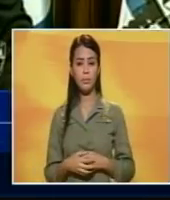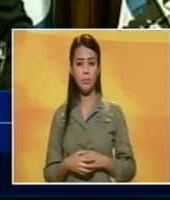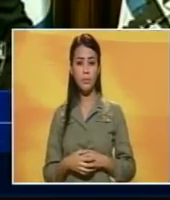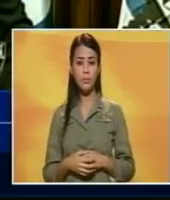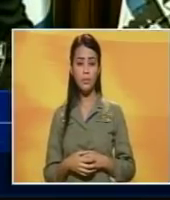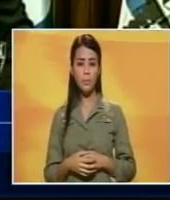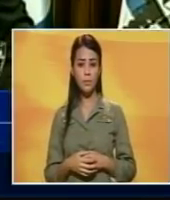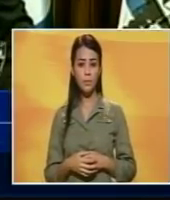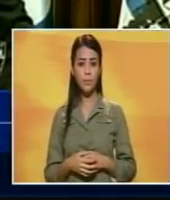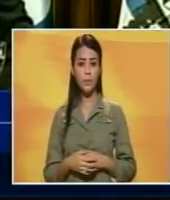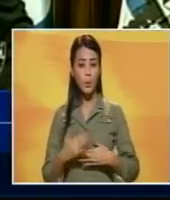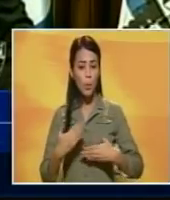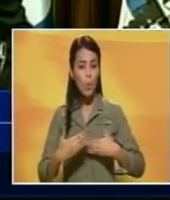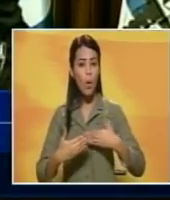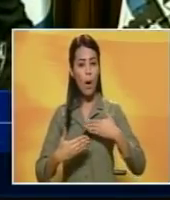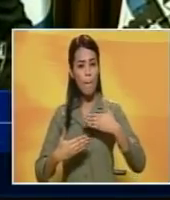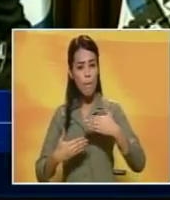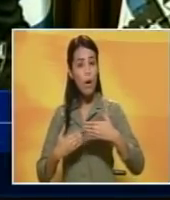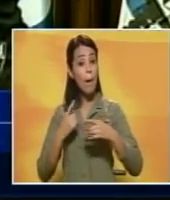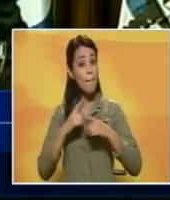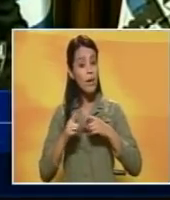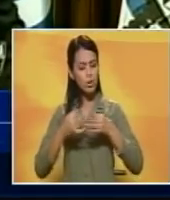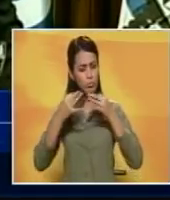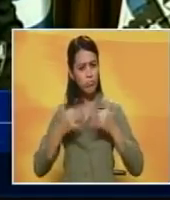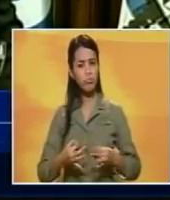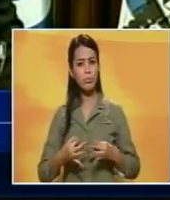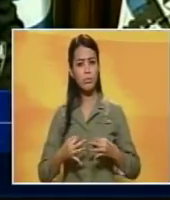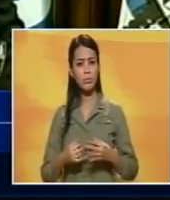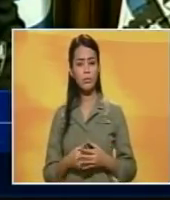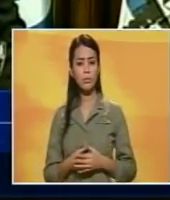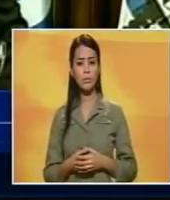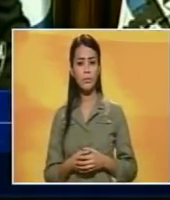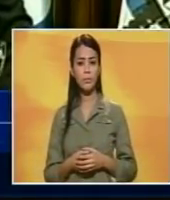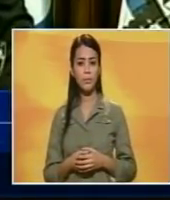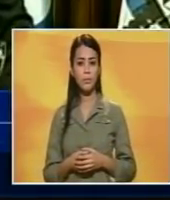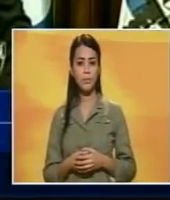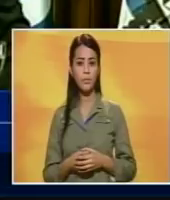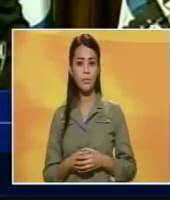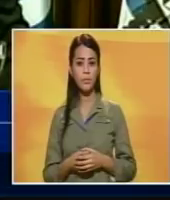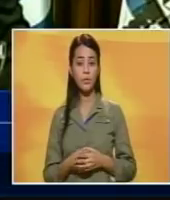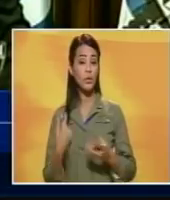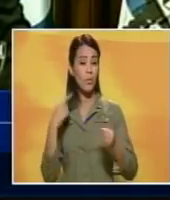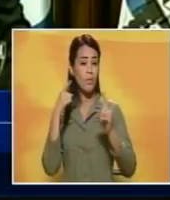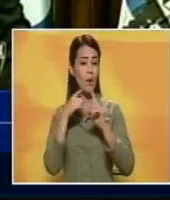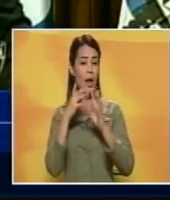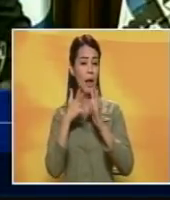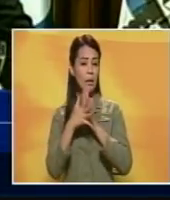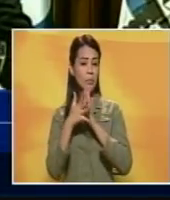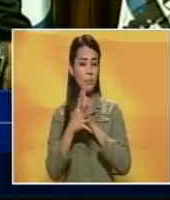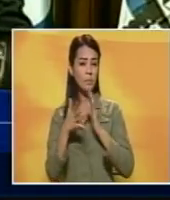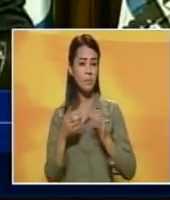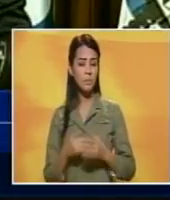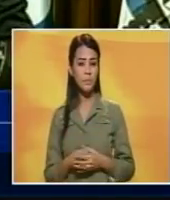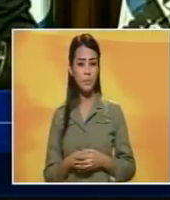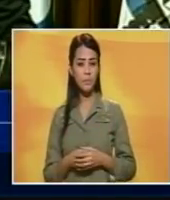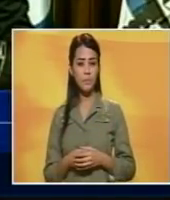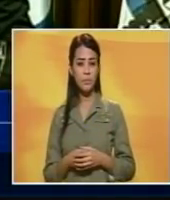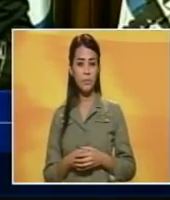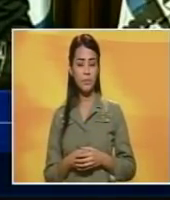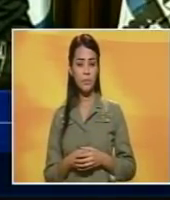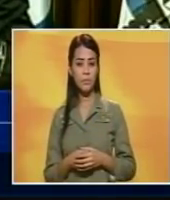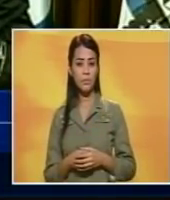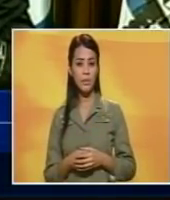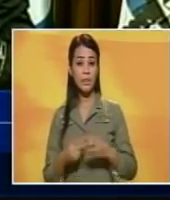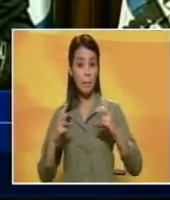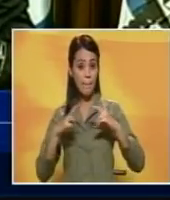que va lenta pero firme y segura, con hallazgos que se van